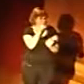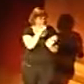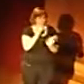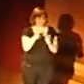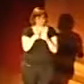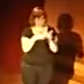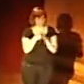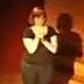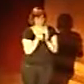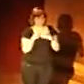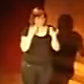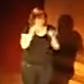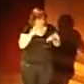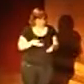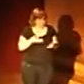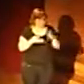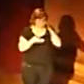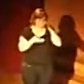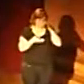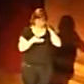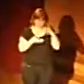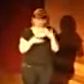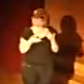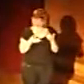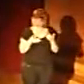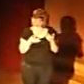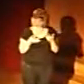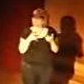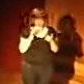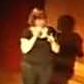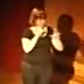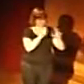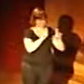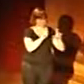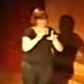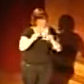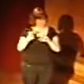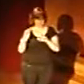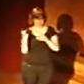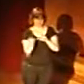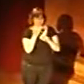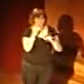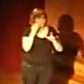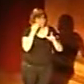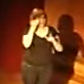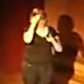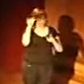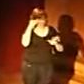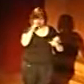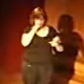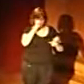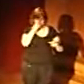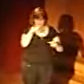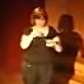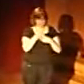pero realmente hay muchas láminas de de este momento del Egipto antiguo que se manejan entre este